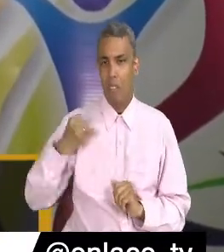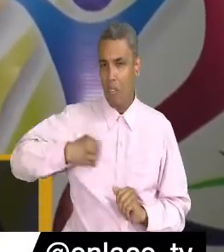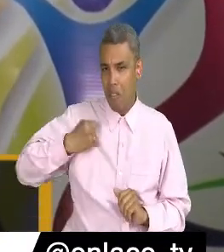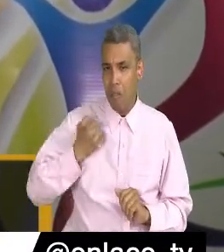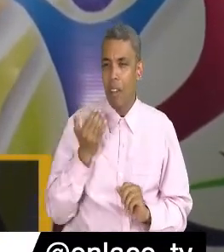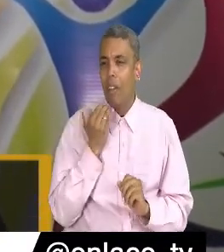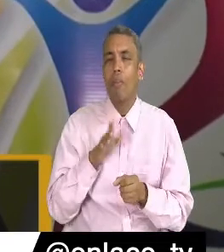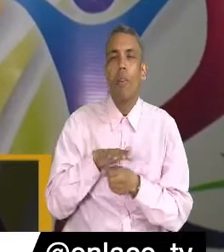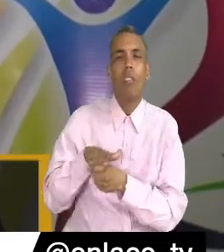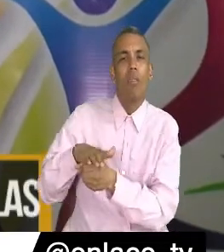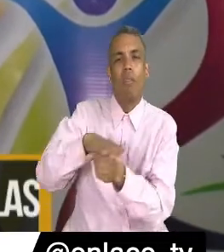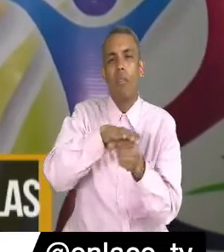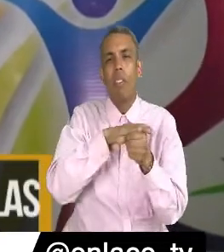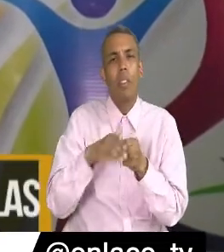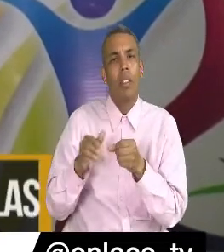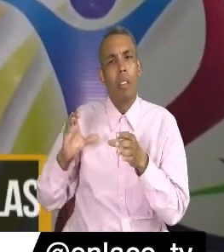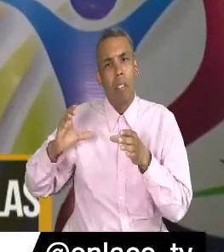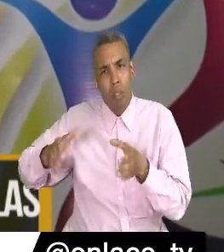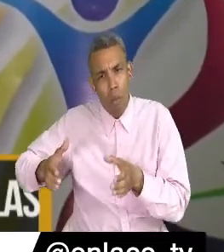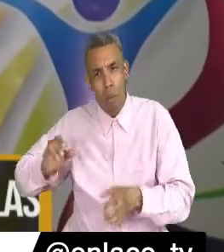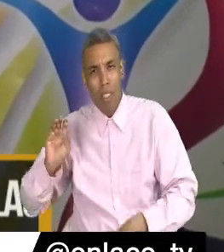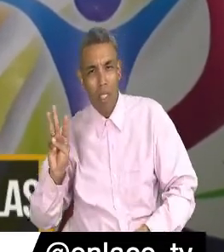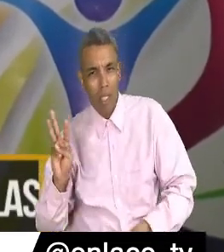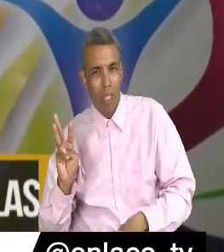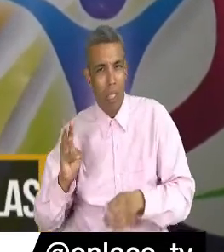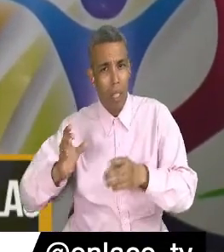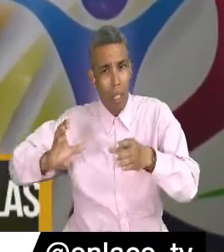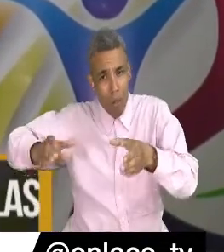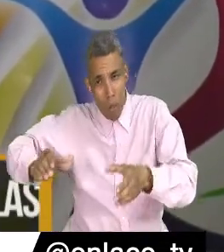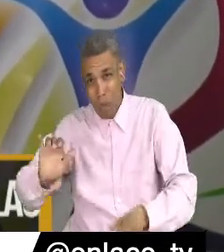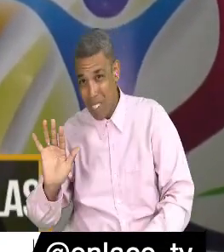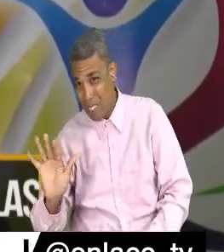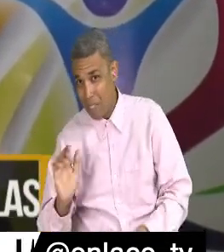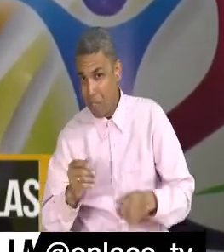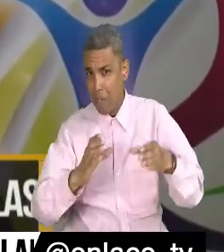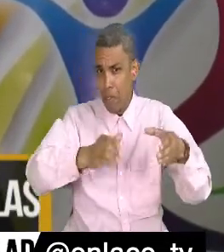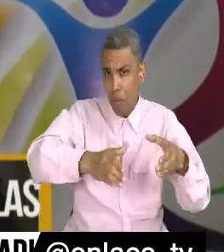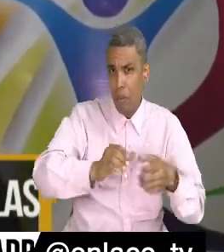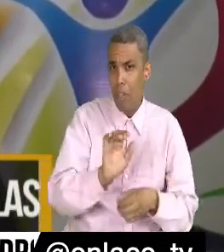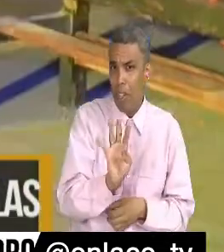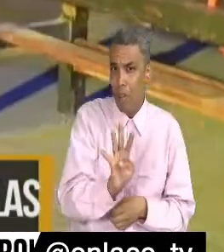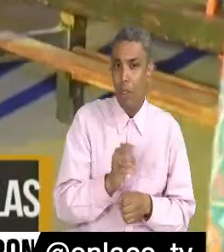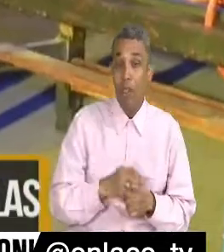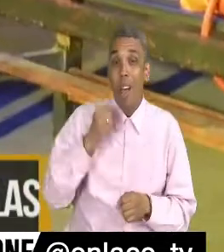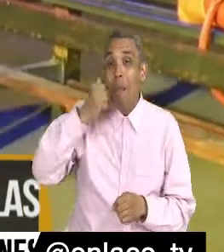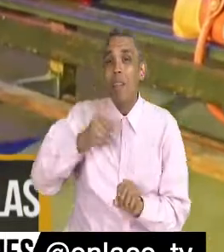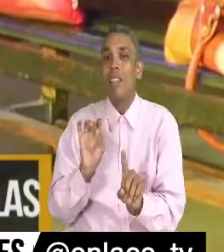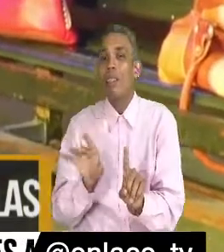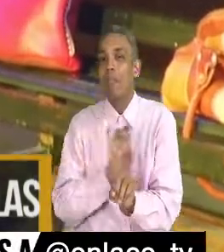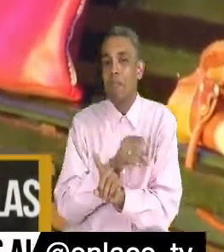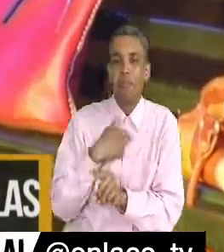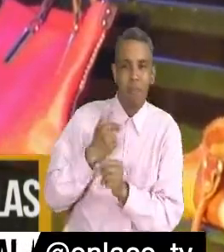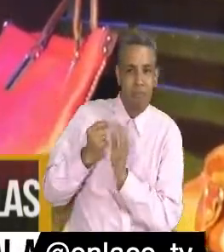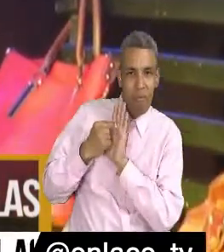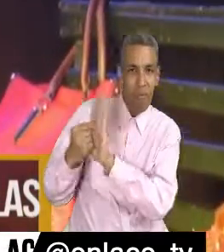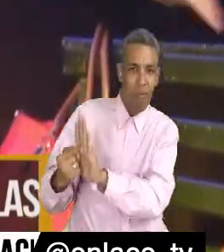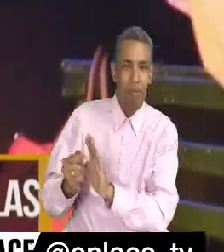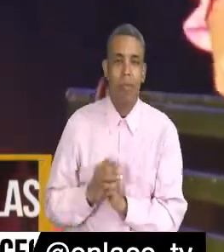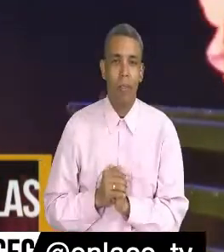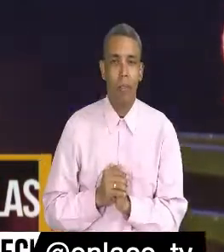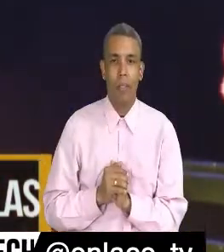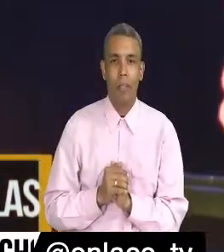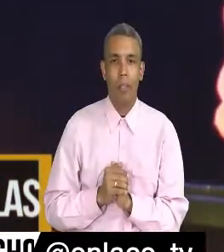3, la Comuna 5, la Comuna 4, y mañana vamos a estar en el Corregimiento del Llanito. Esta temporada, conocida como Las